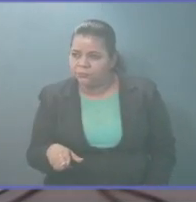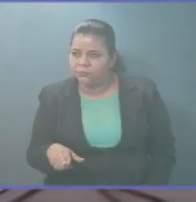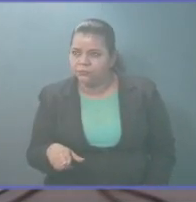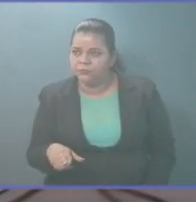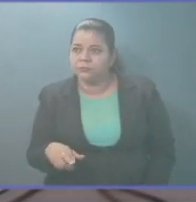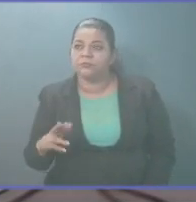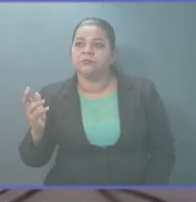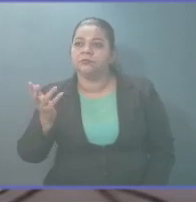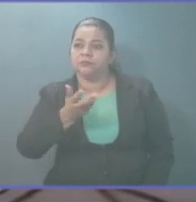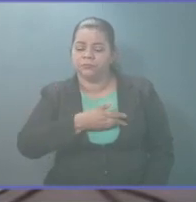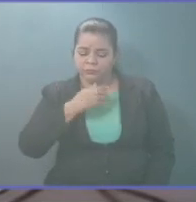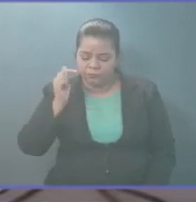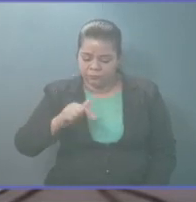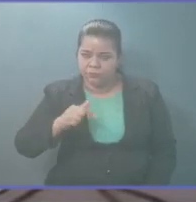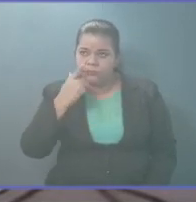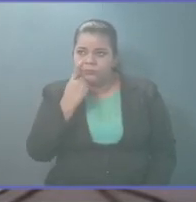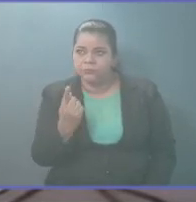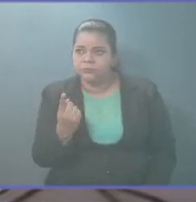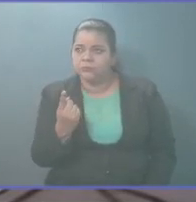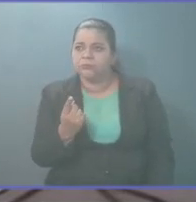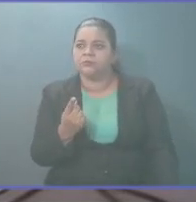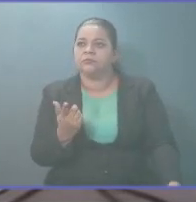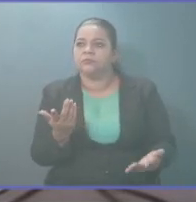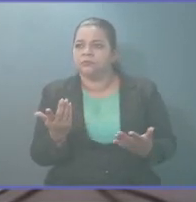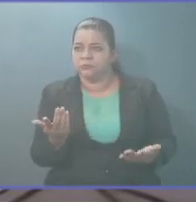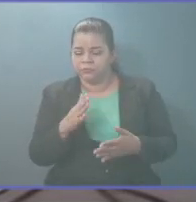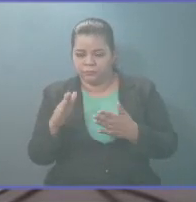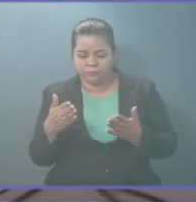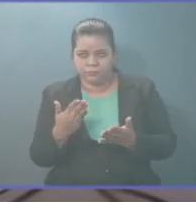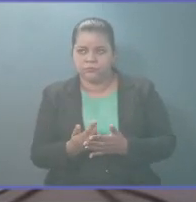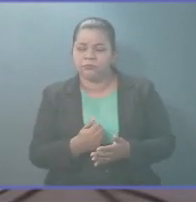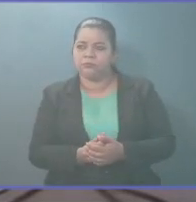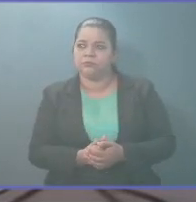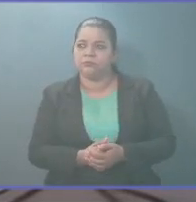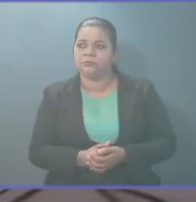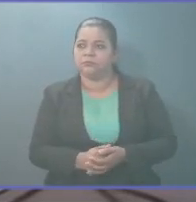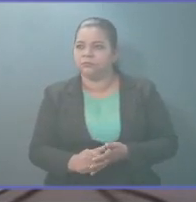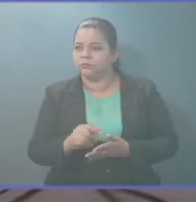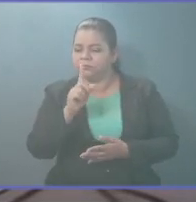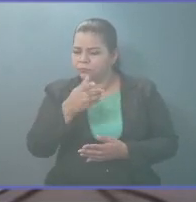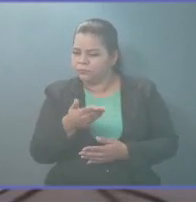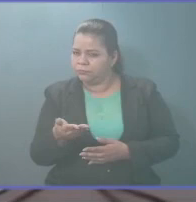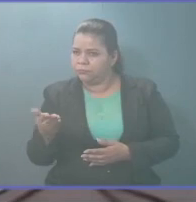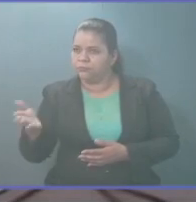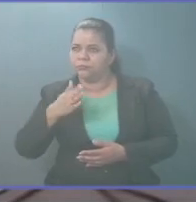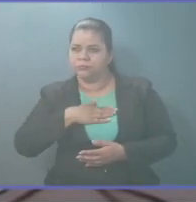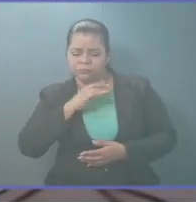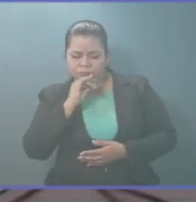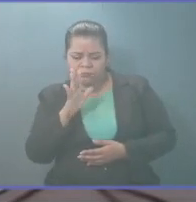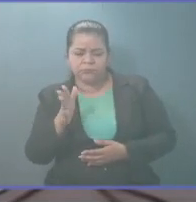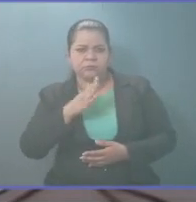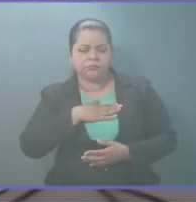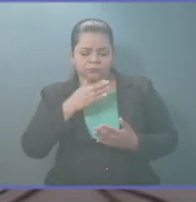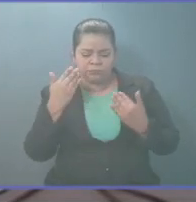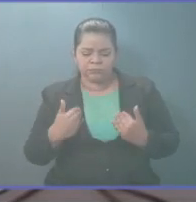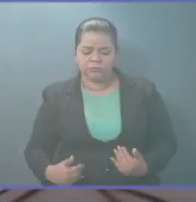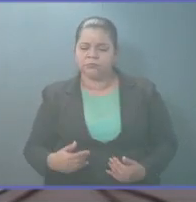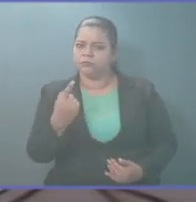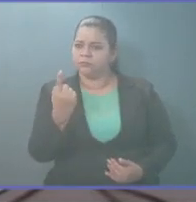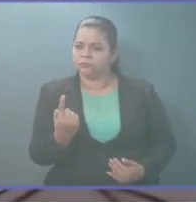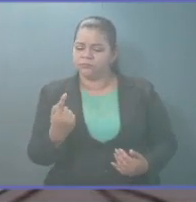para que al principio del artículo, al inicio, al exacto, inicio, al inicio. las personas representantes de la sociedad